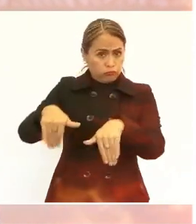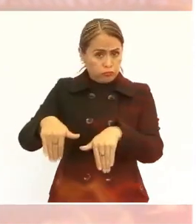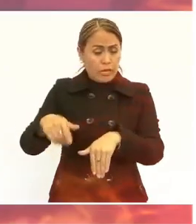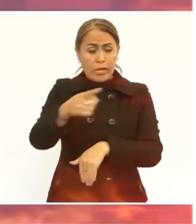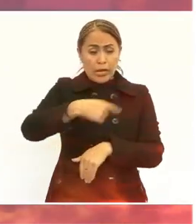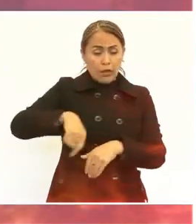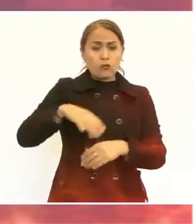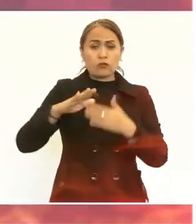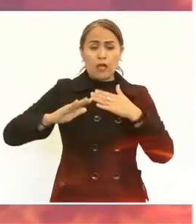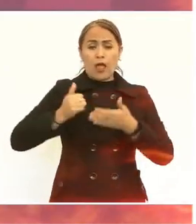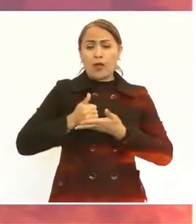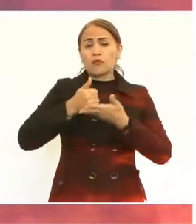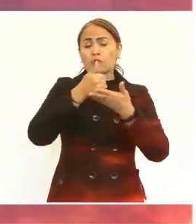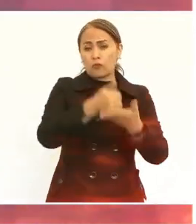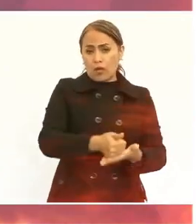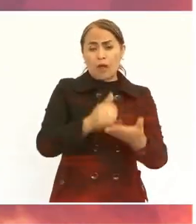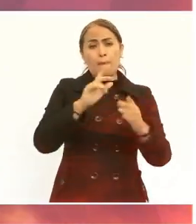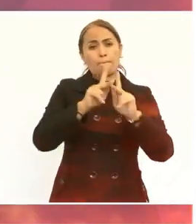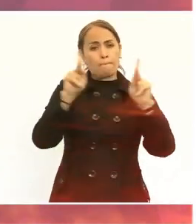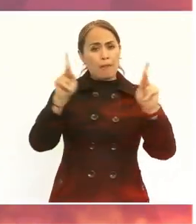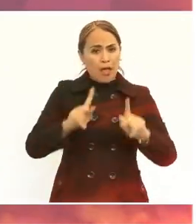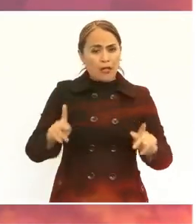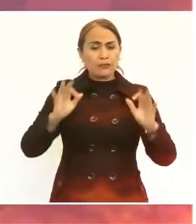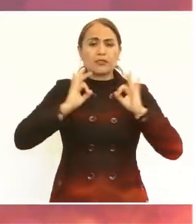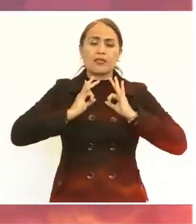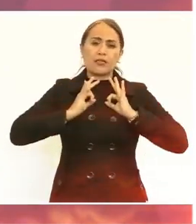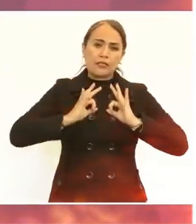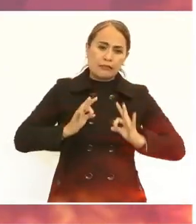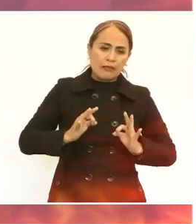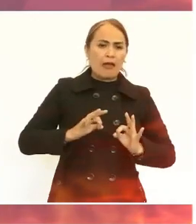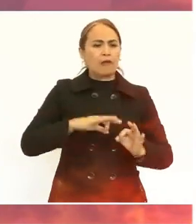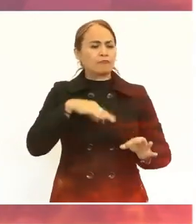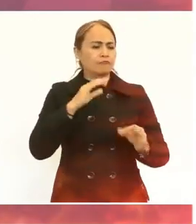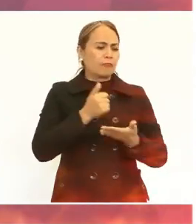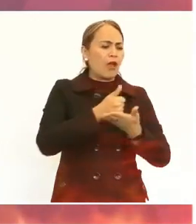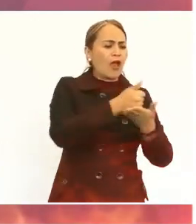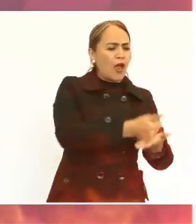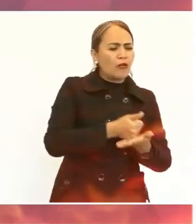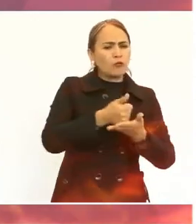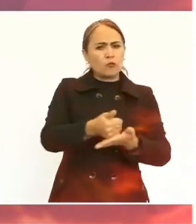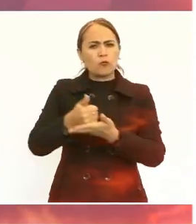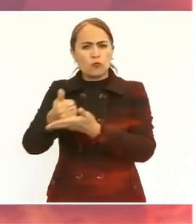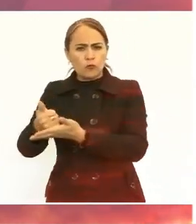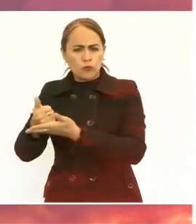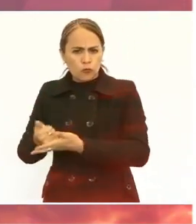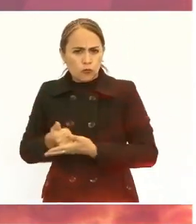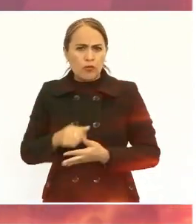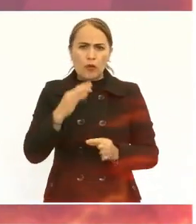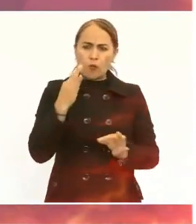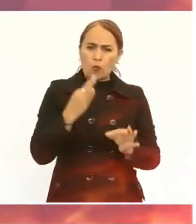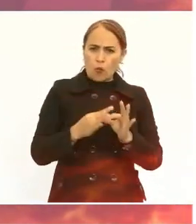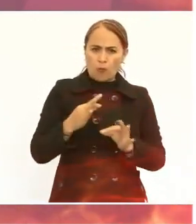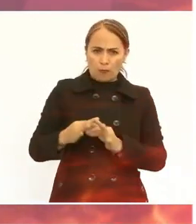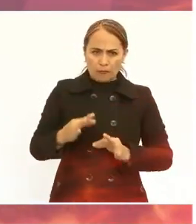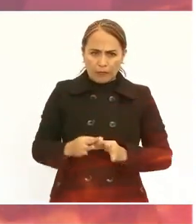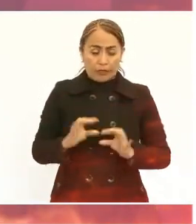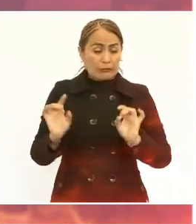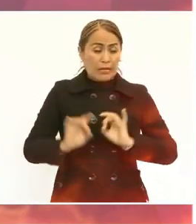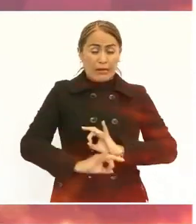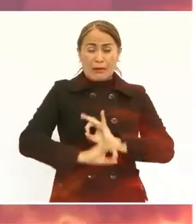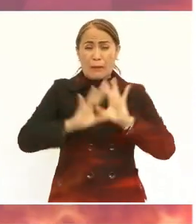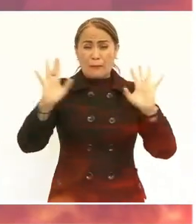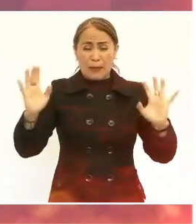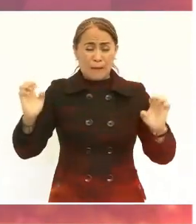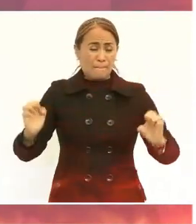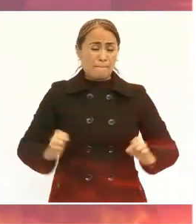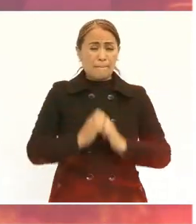Solamente aquellos que tienen atole en las venas en lugar de sangre son capaces de tragarse semejante mentira y aplaudir a